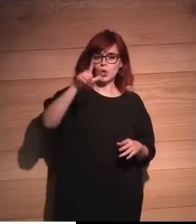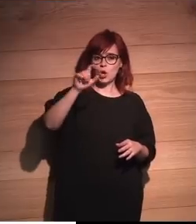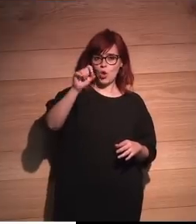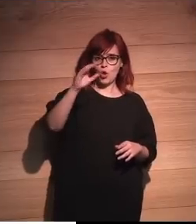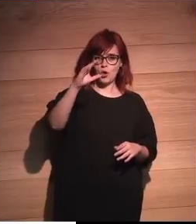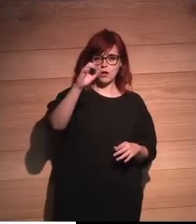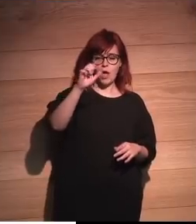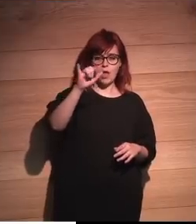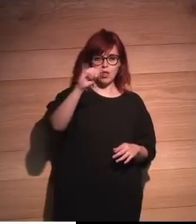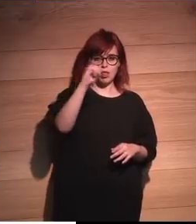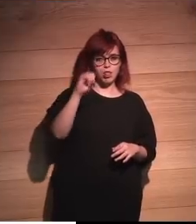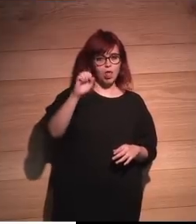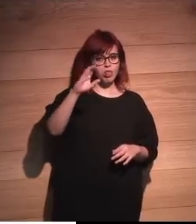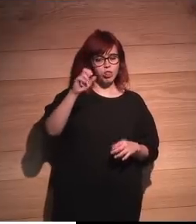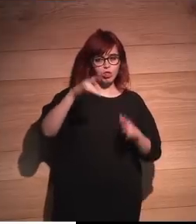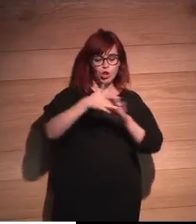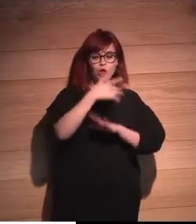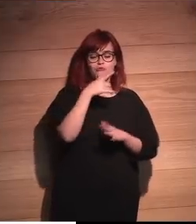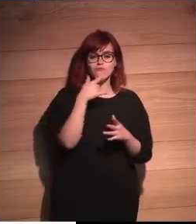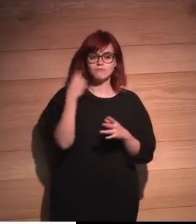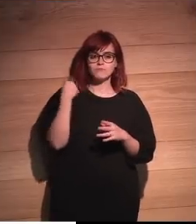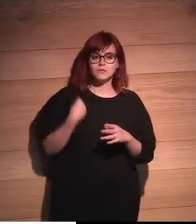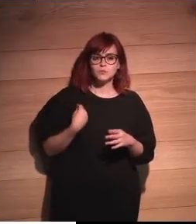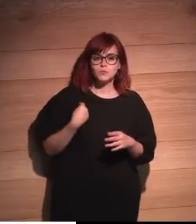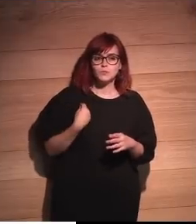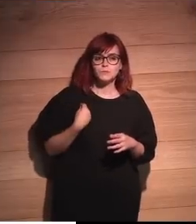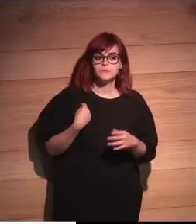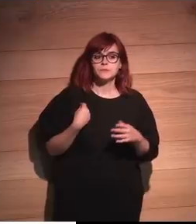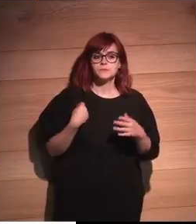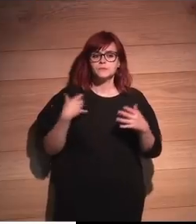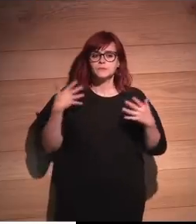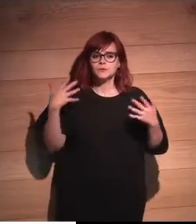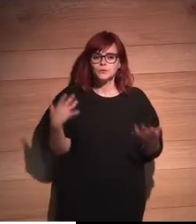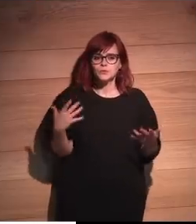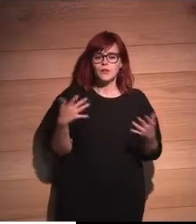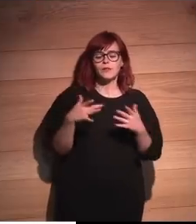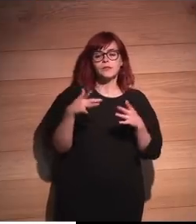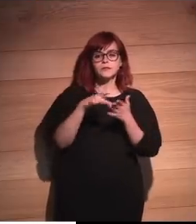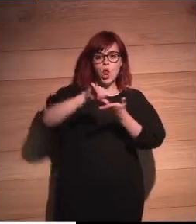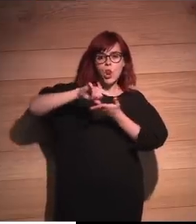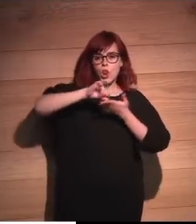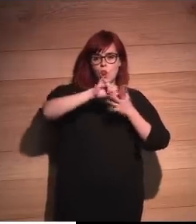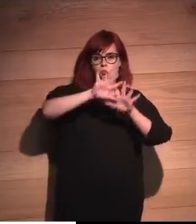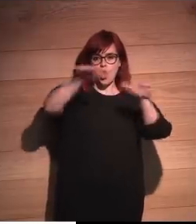Hoy, empresas que no tienen una visión